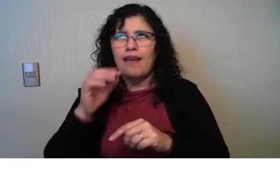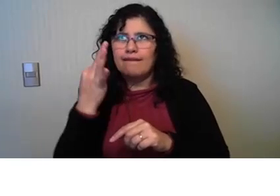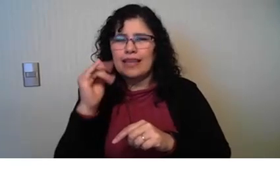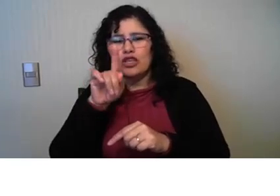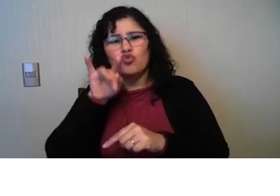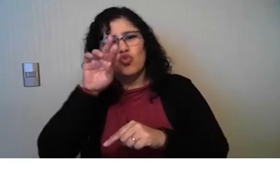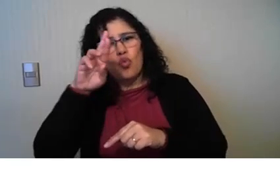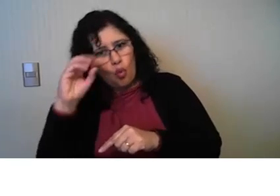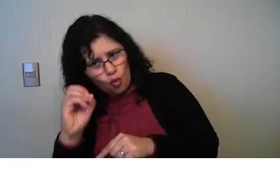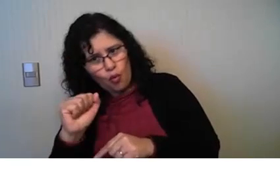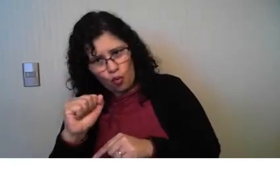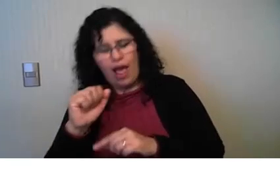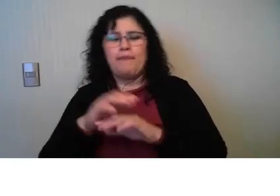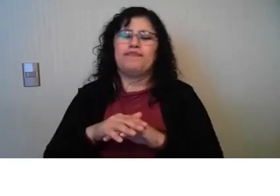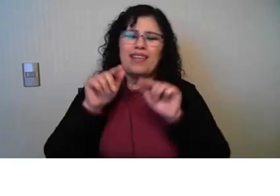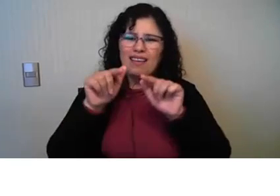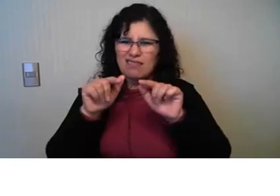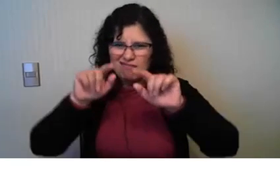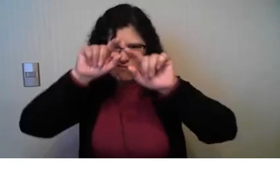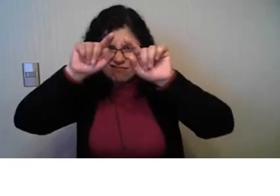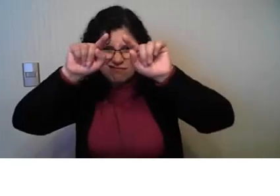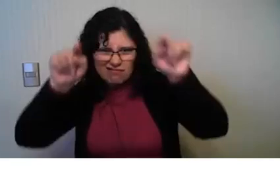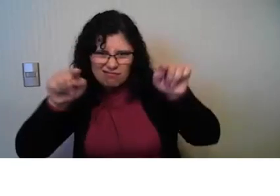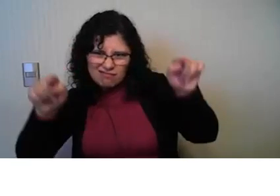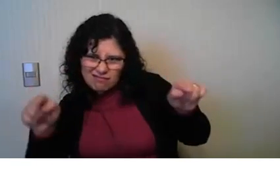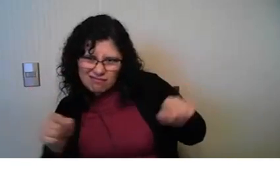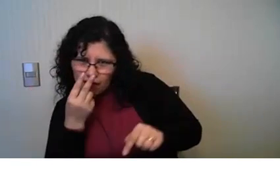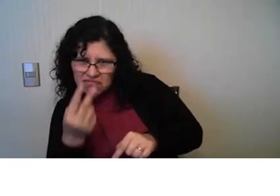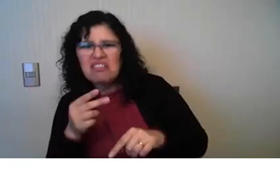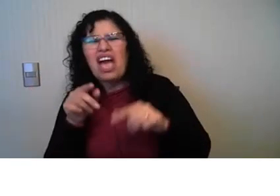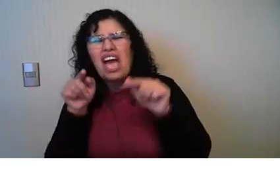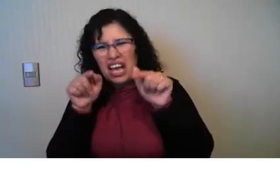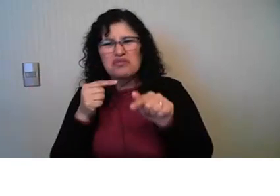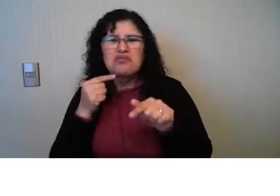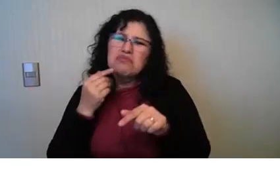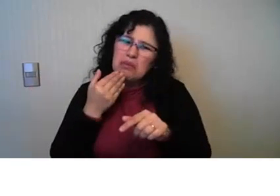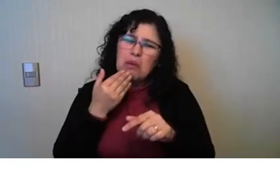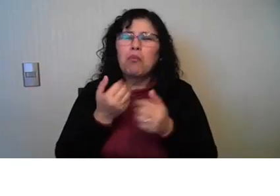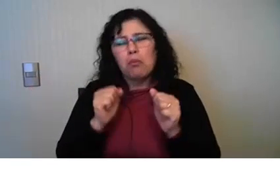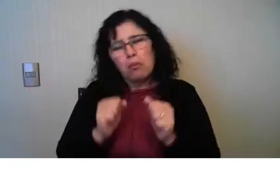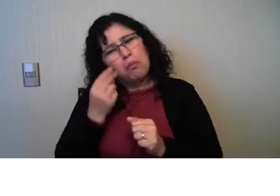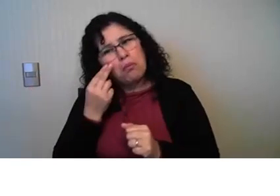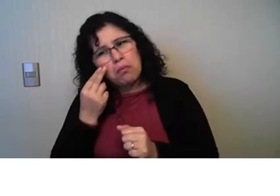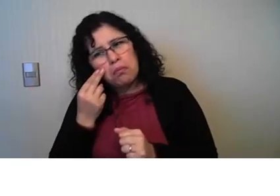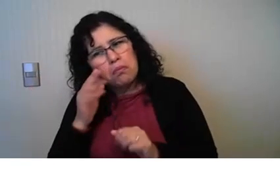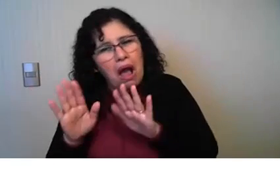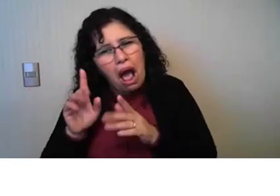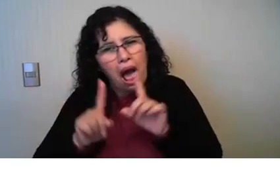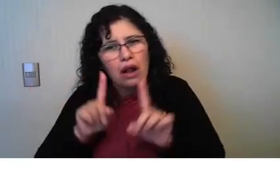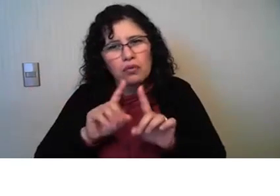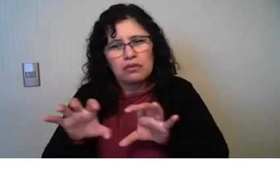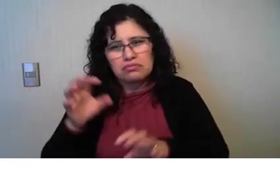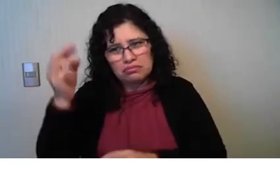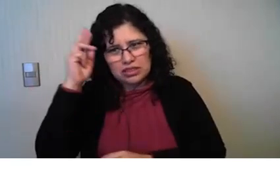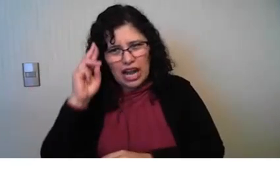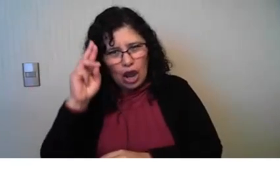fisura posterolateral. ¿Ya? Son elementos que sí podrían ustedes recordar. No es parte